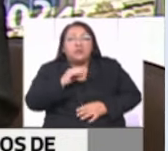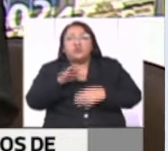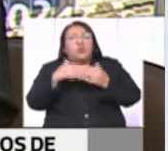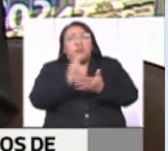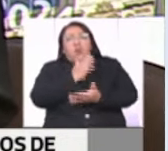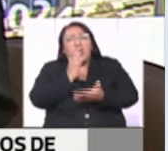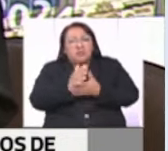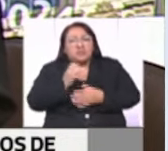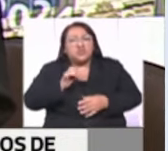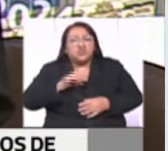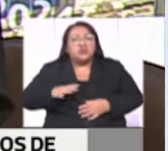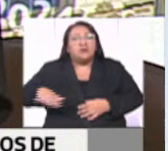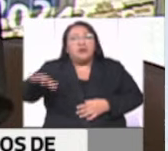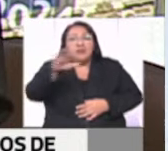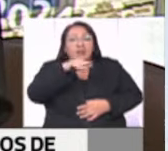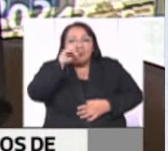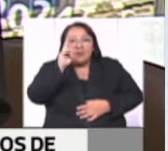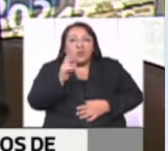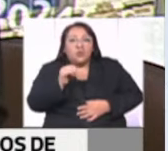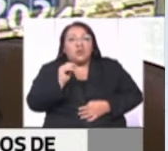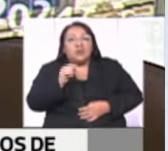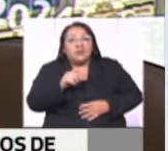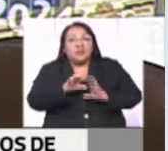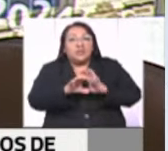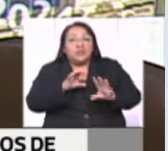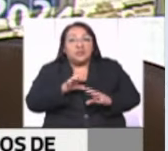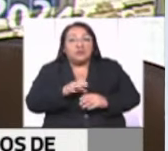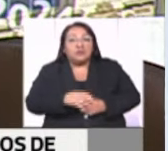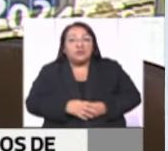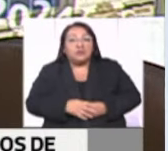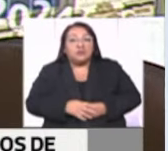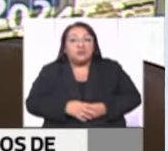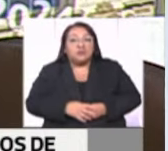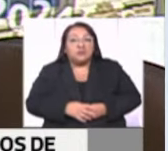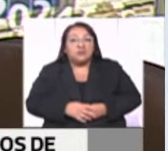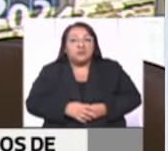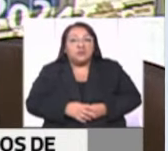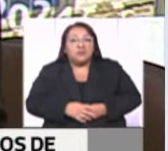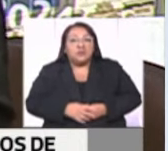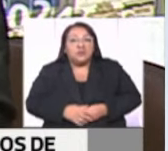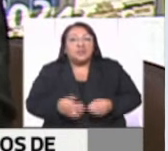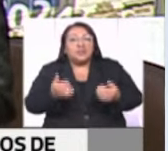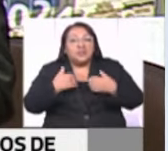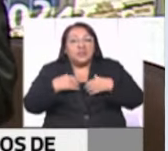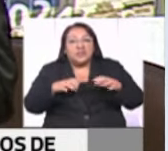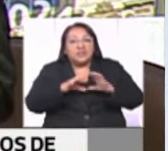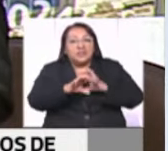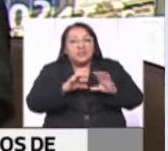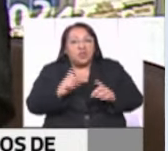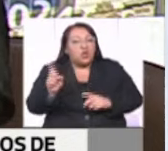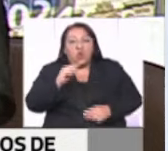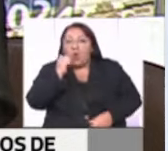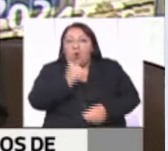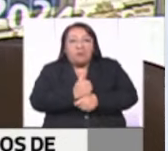problemas sociales que existen, este retiro obviamente es un retiro, tendría que ser un retiro no obligatorio, por supuesto,